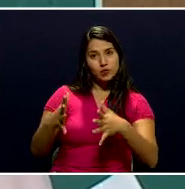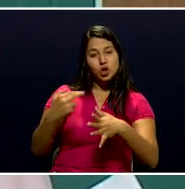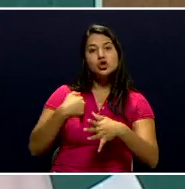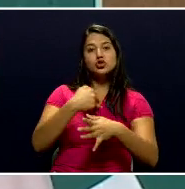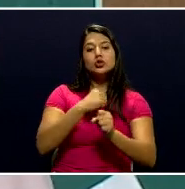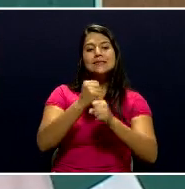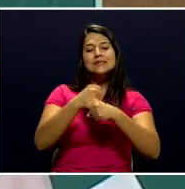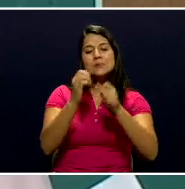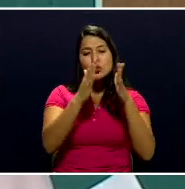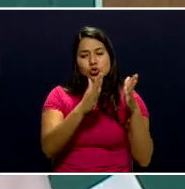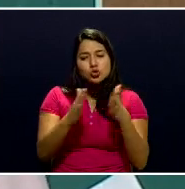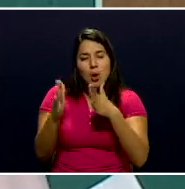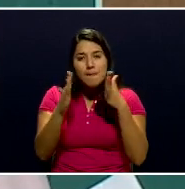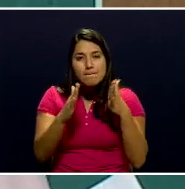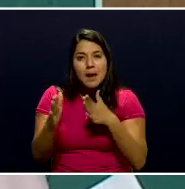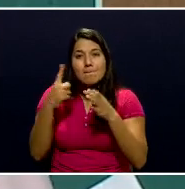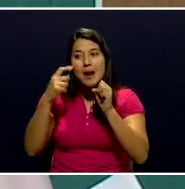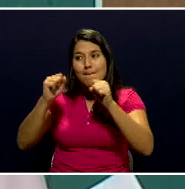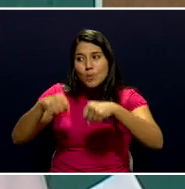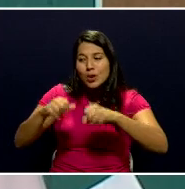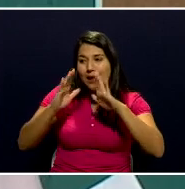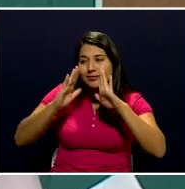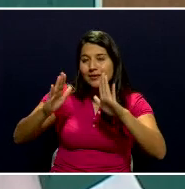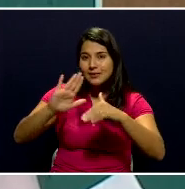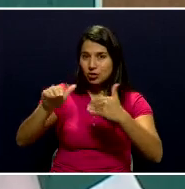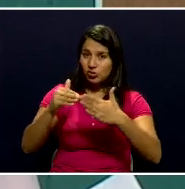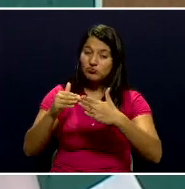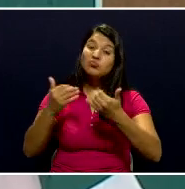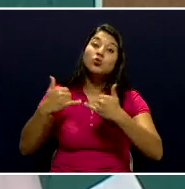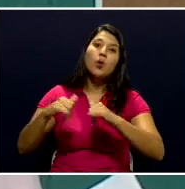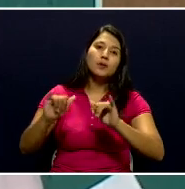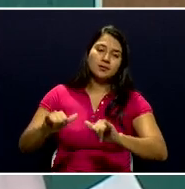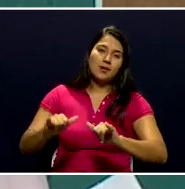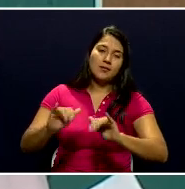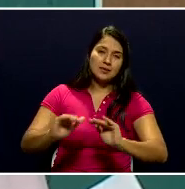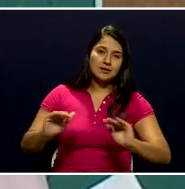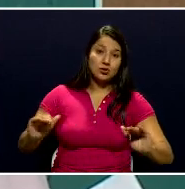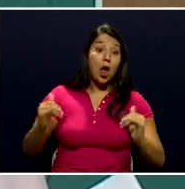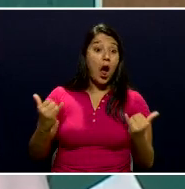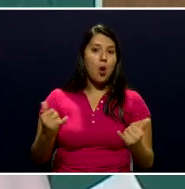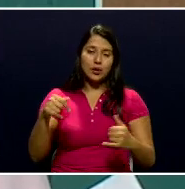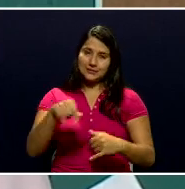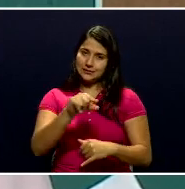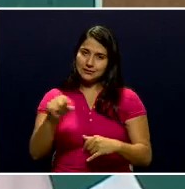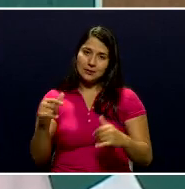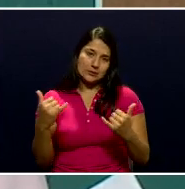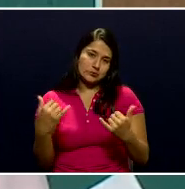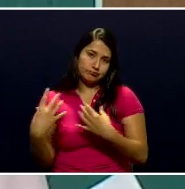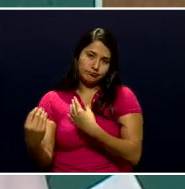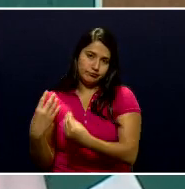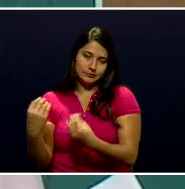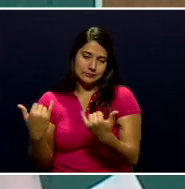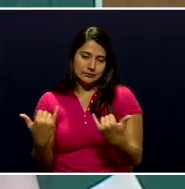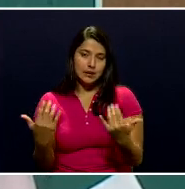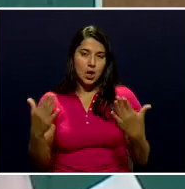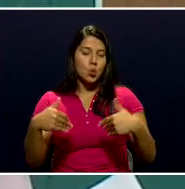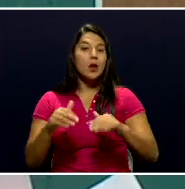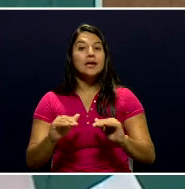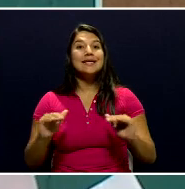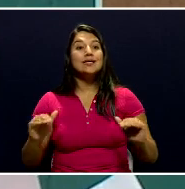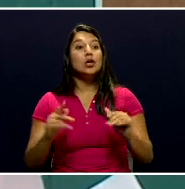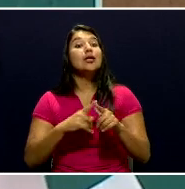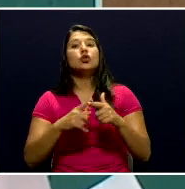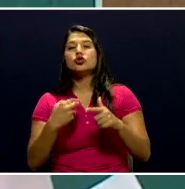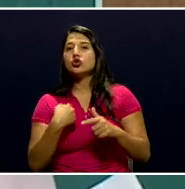las áreas cuando estaban todavía los niños. Ya para esta semana, que no están los niños con nosotros, estamos siguiendo